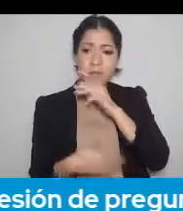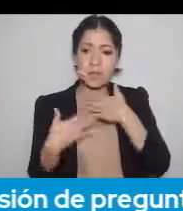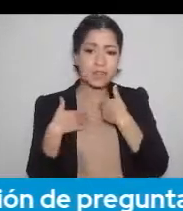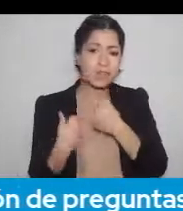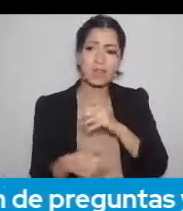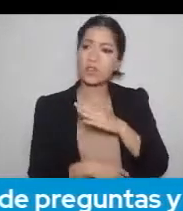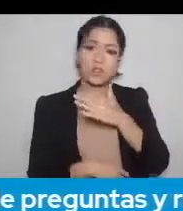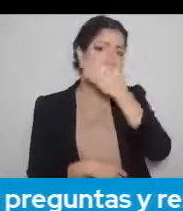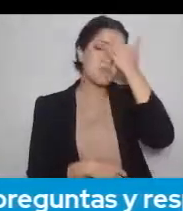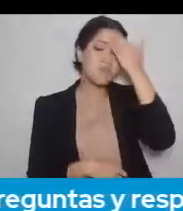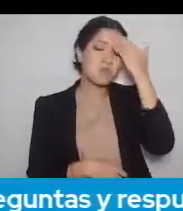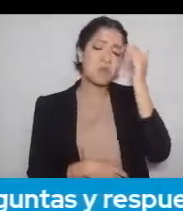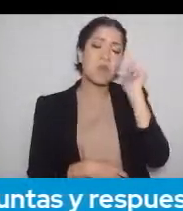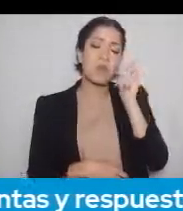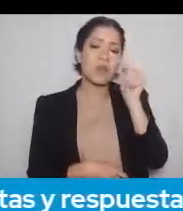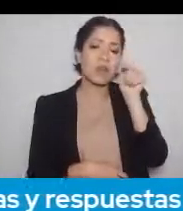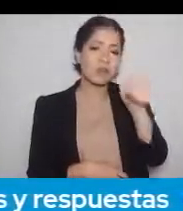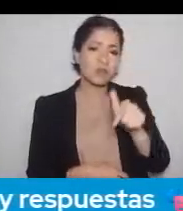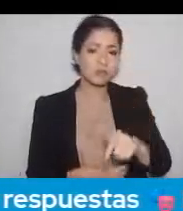¿Las estrellas son raras?